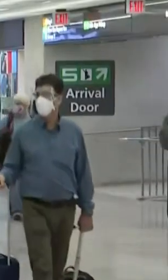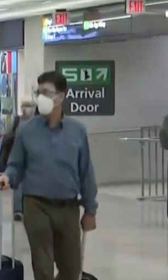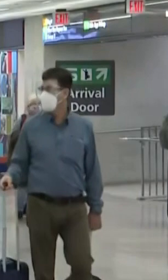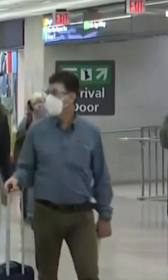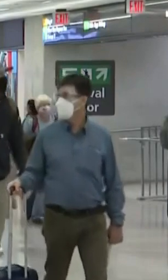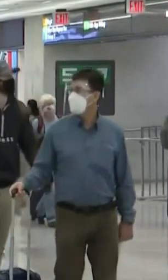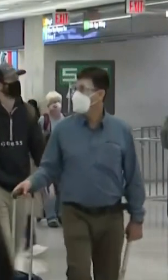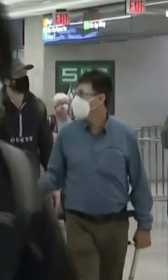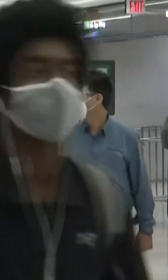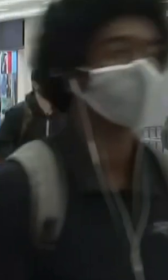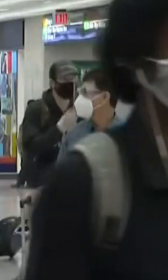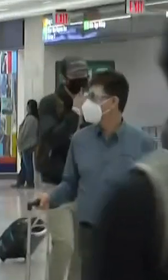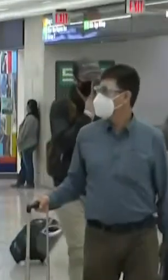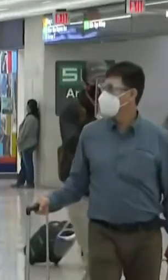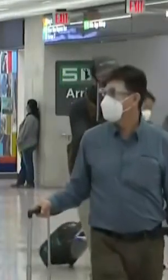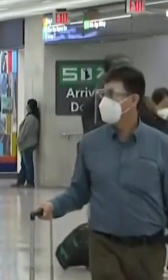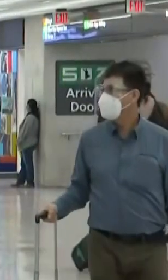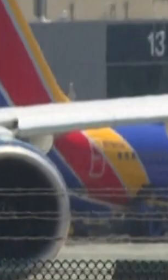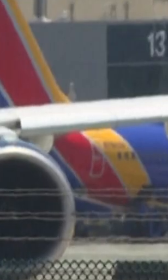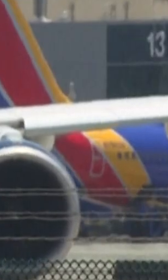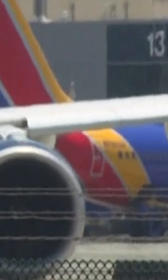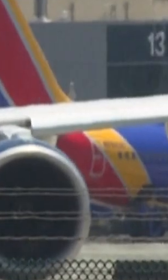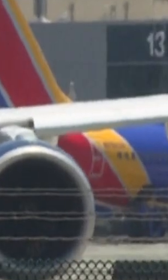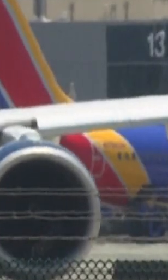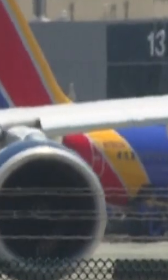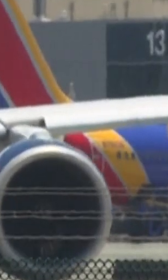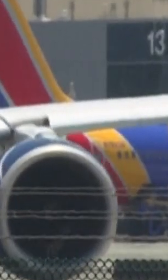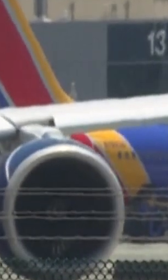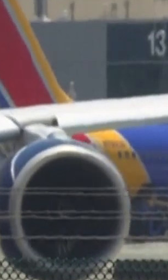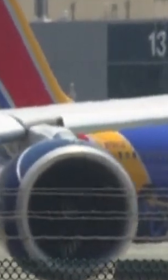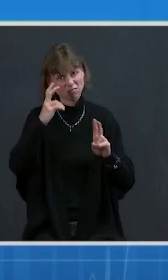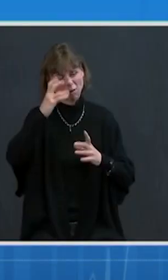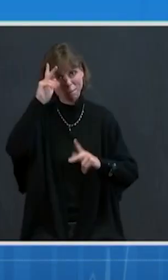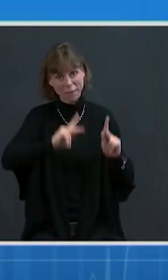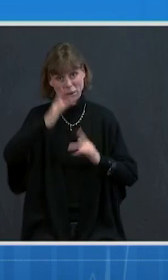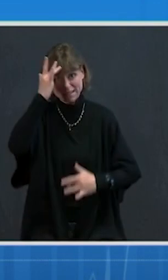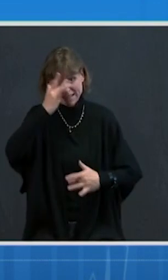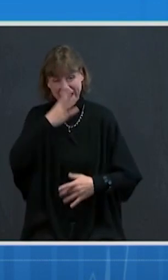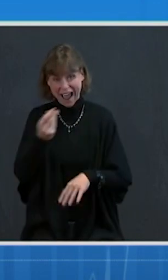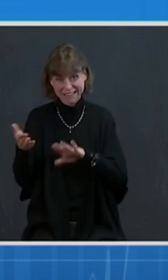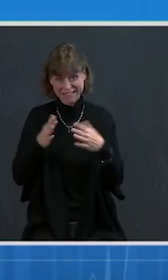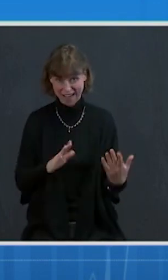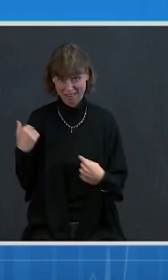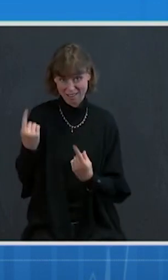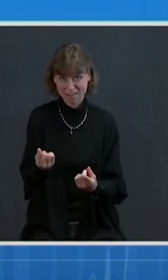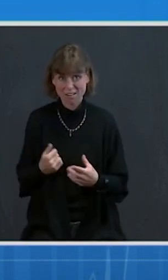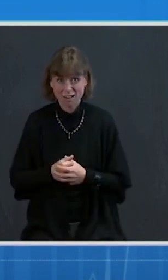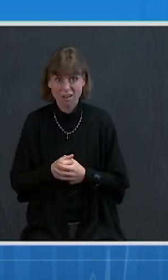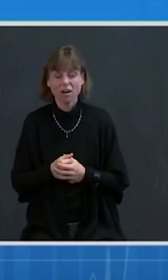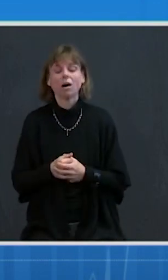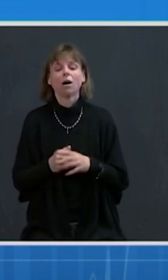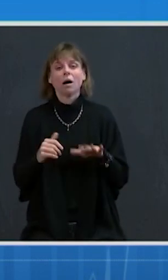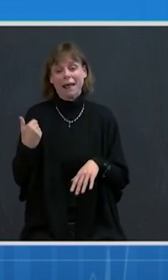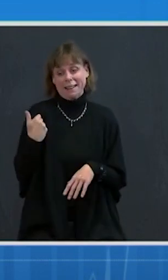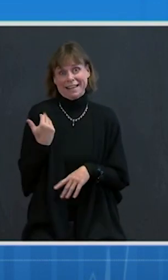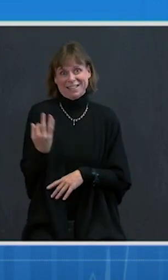secuencia de 4 días, el número más alto en cualquier otro periodo durante la pandemia. El viernes pasado